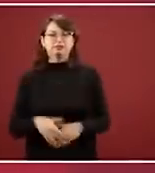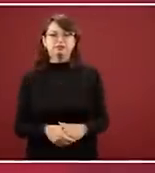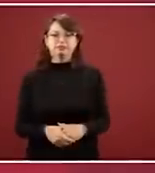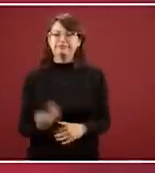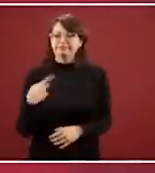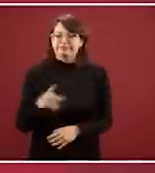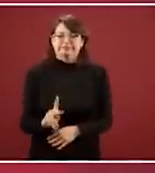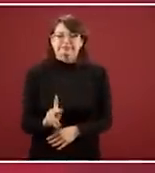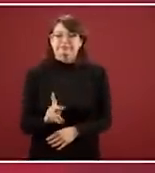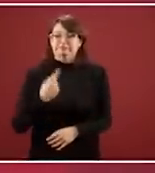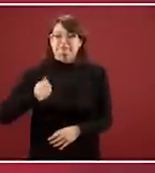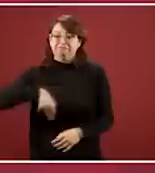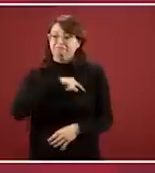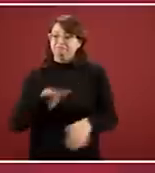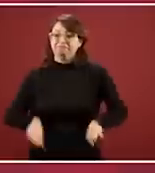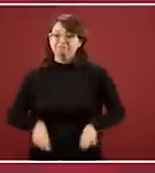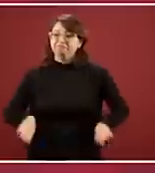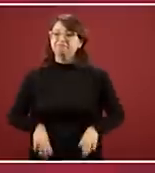pero nosotros no somos así.